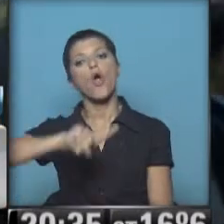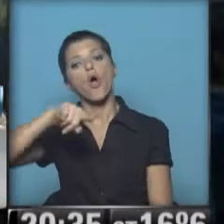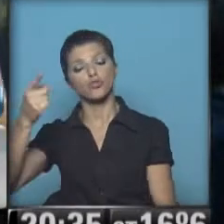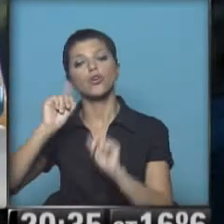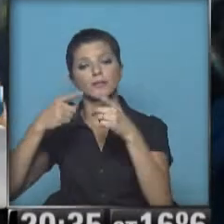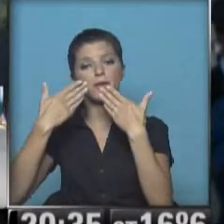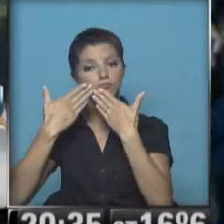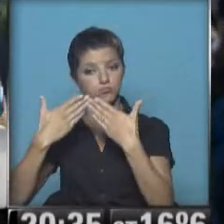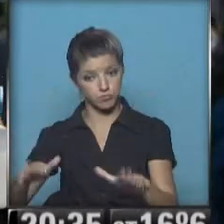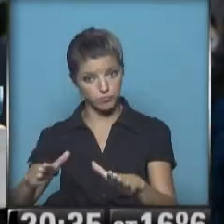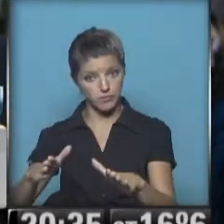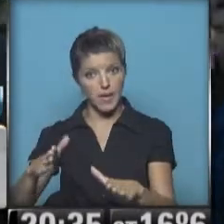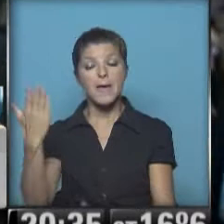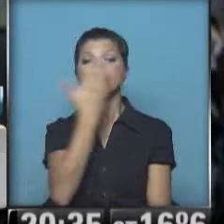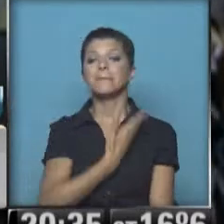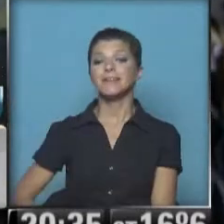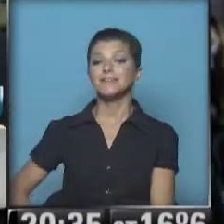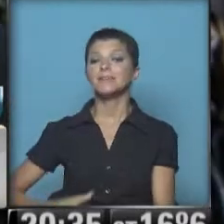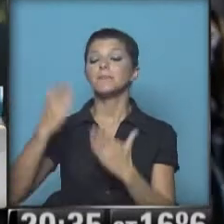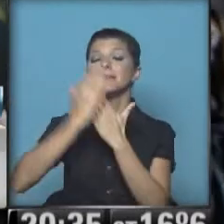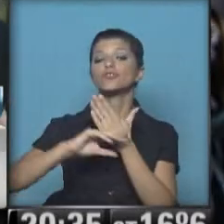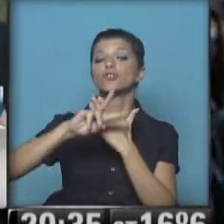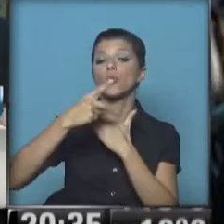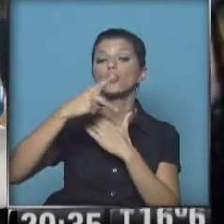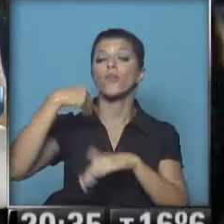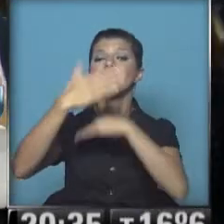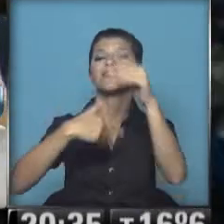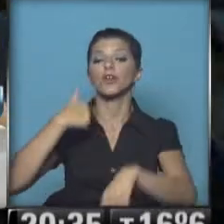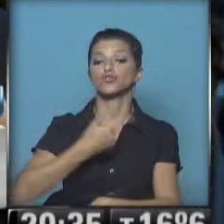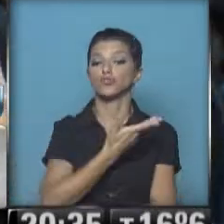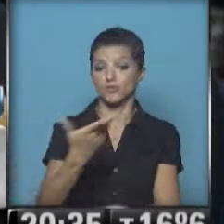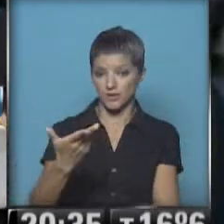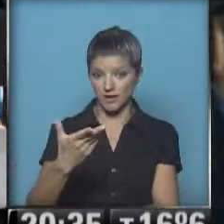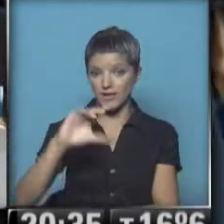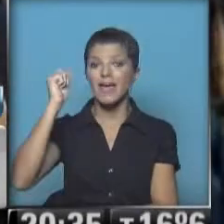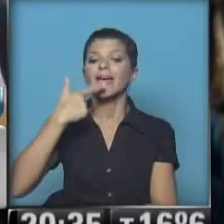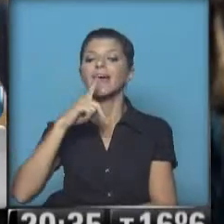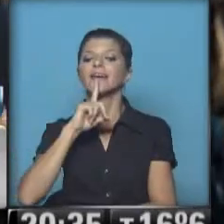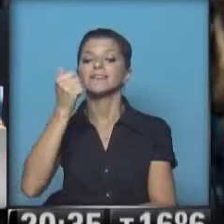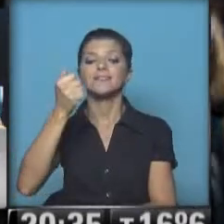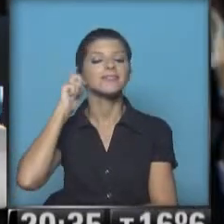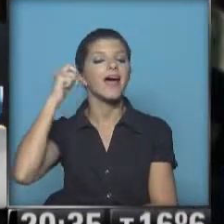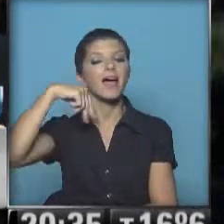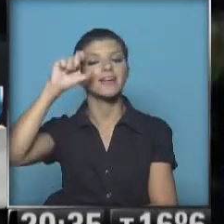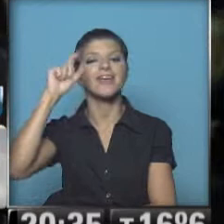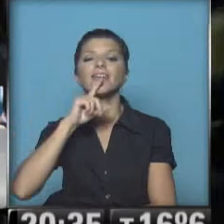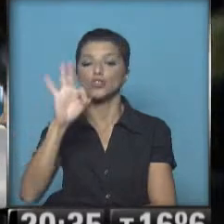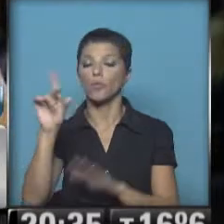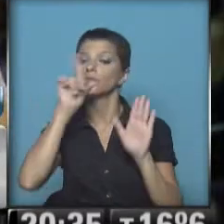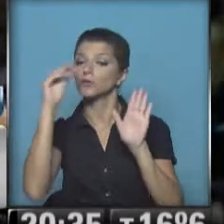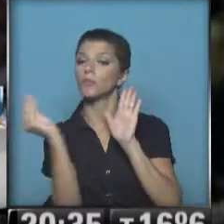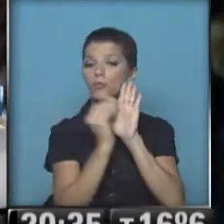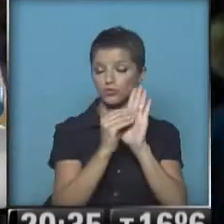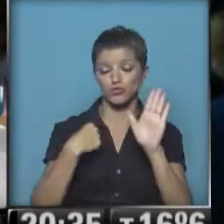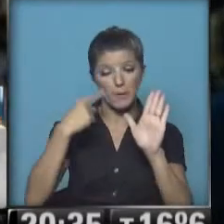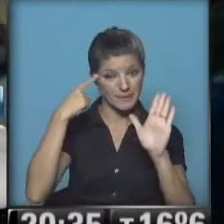su precandidatura fue el viceministro de Desarrollo Social, Carlos Castañeto, y tuiteó: creo profundamente que